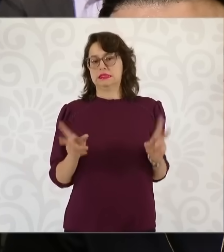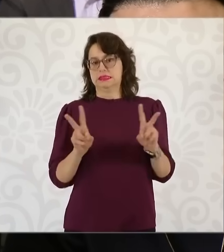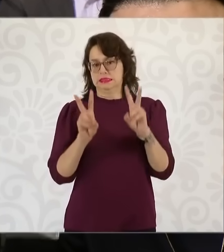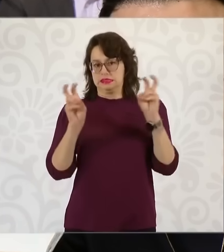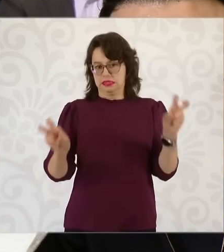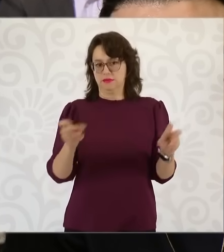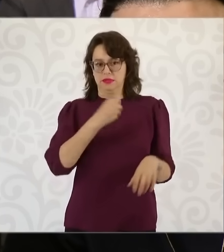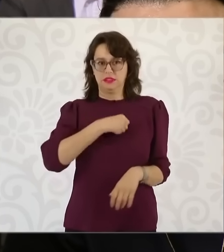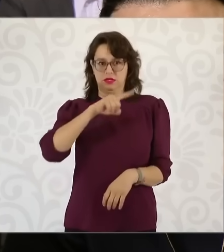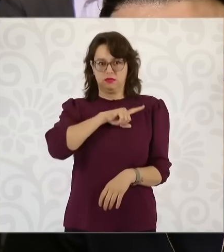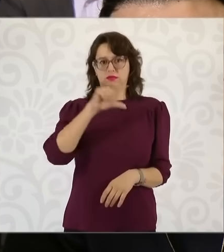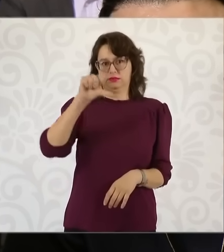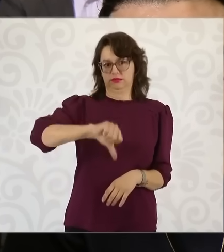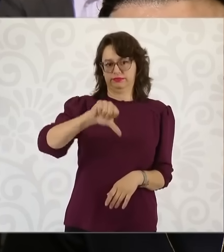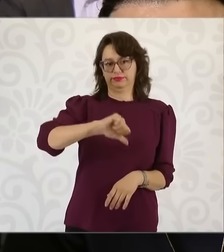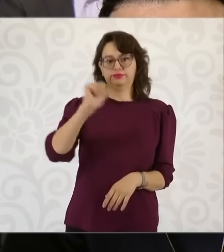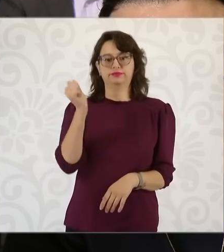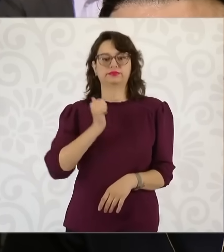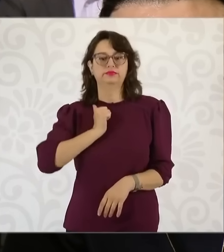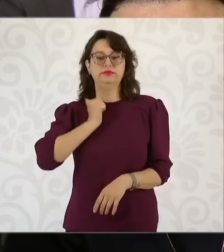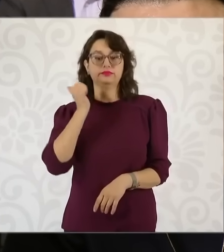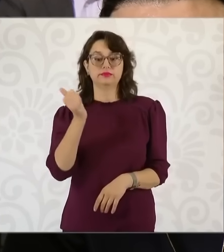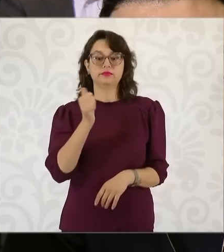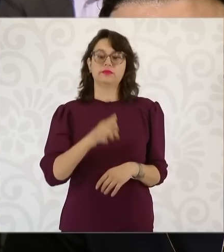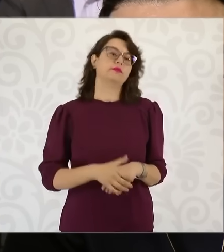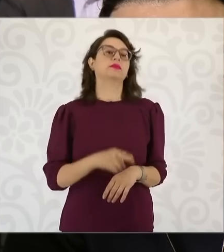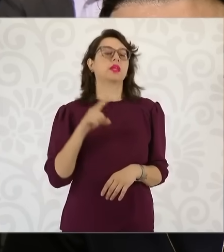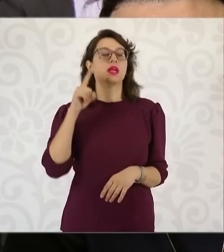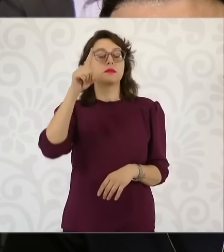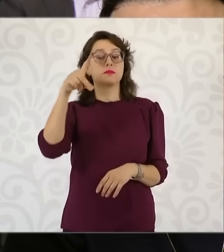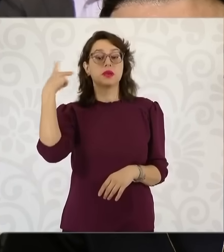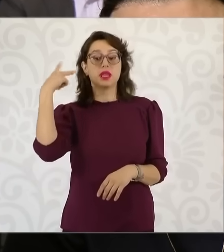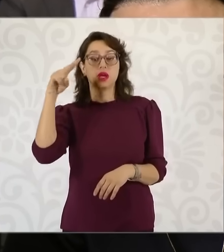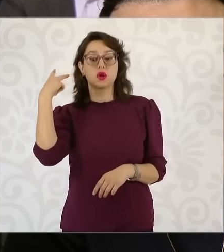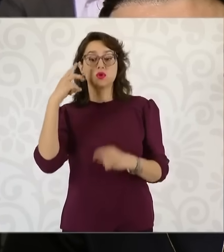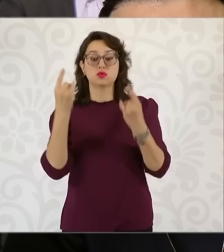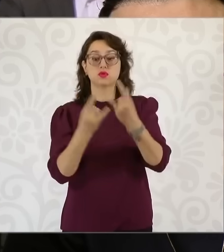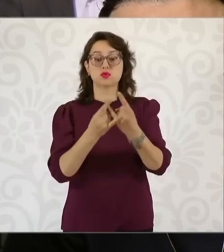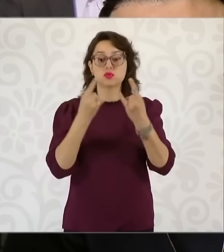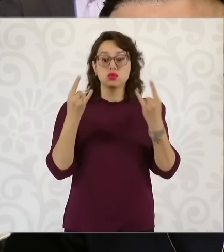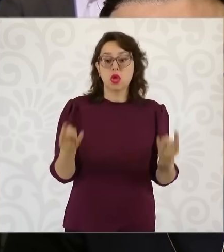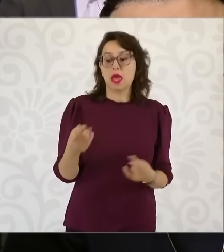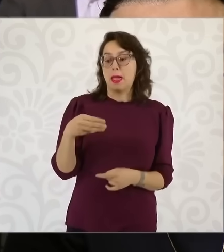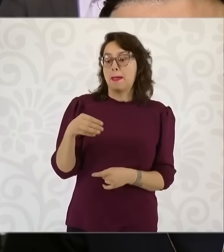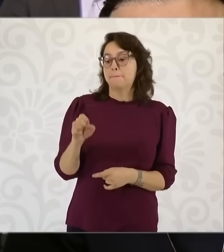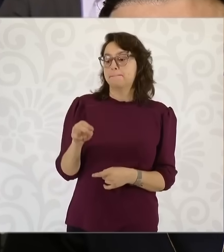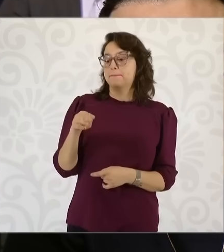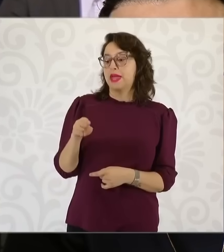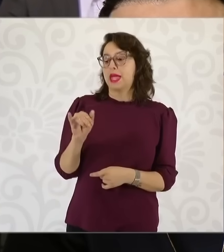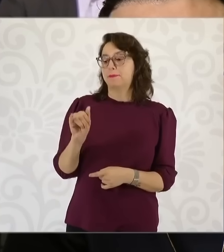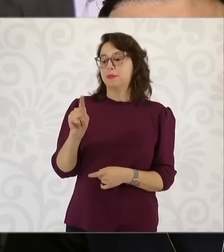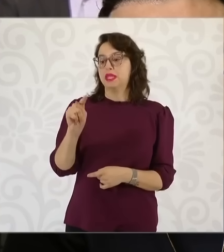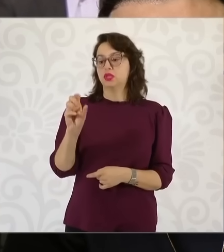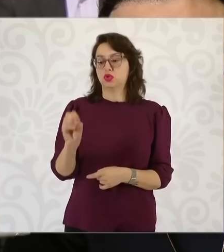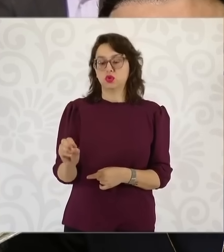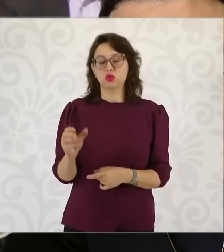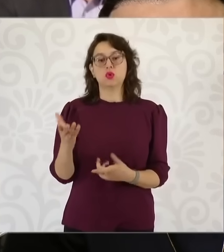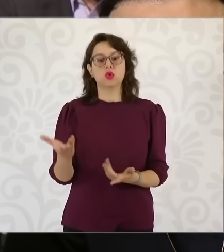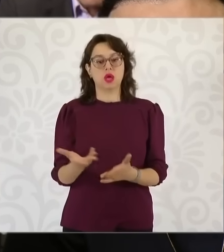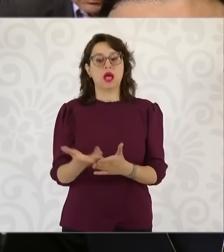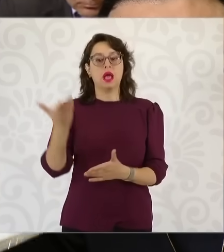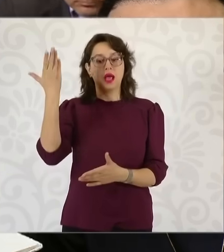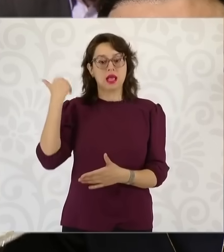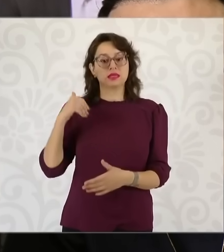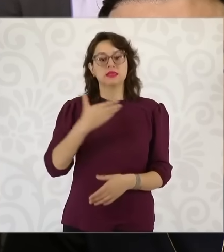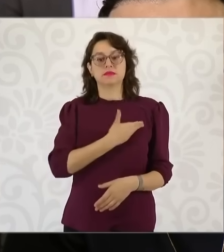usted tal vez conozca este caso de Poza Rica, Veracruz, el caso de Memito, que lo atendió pues muy activamente en su momento